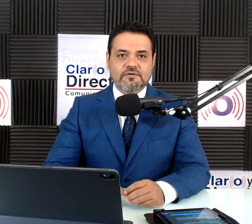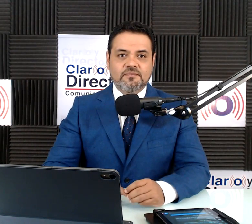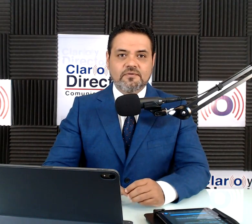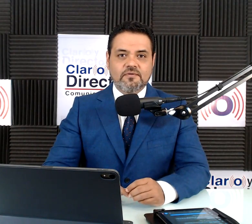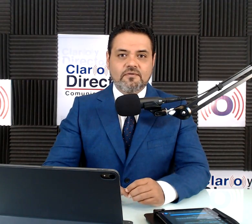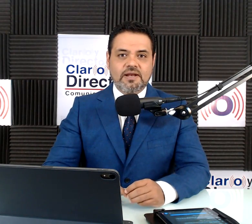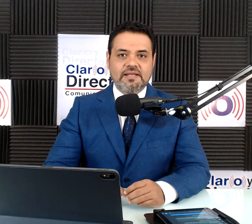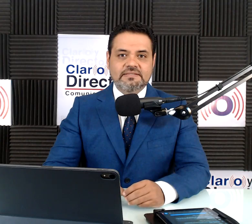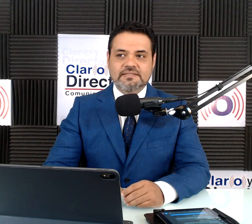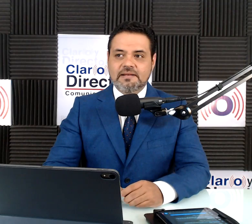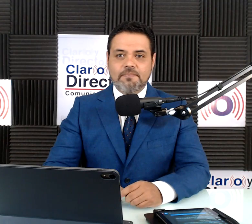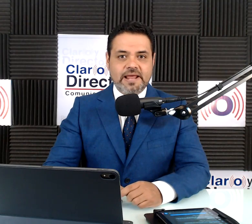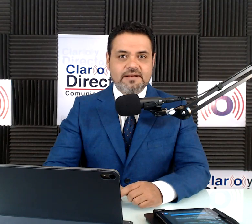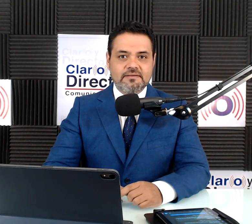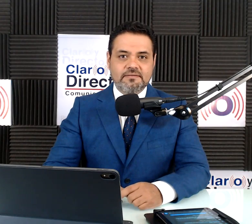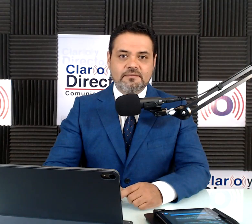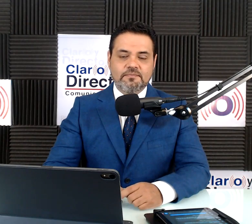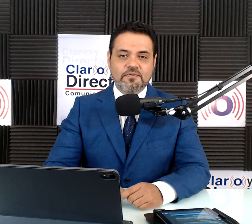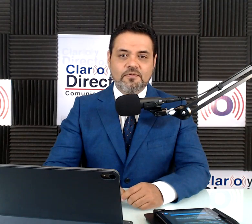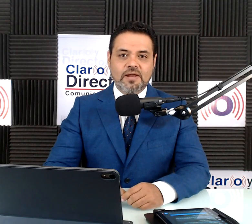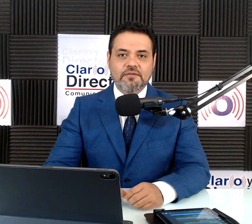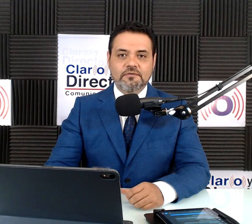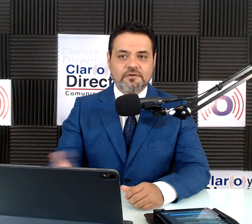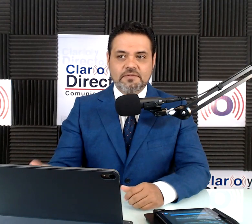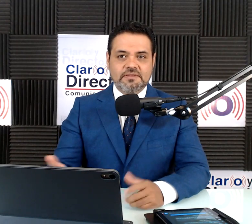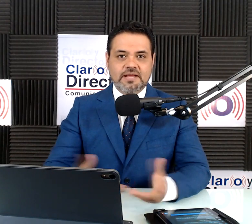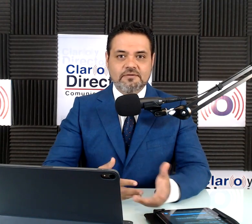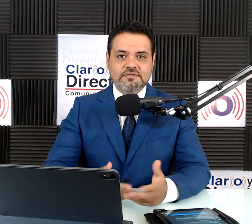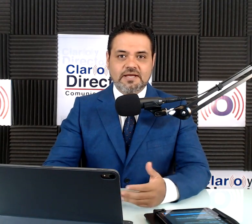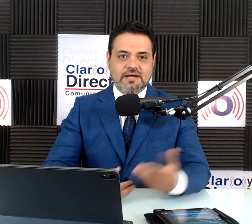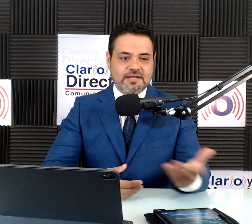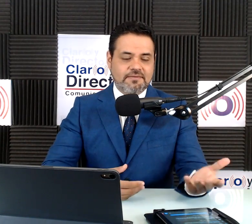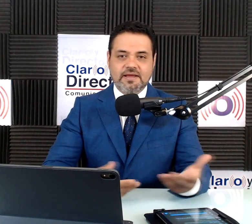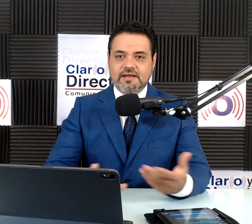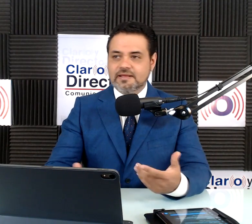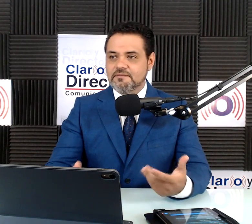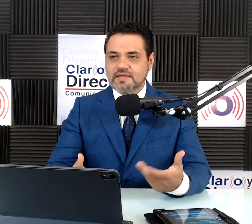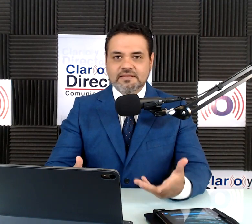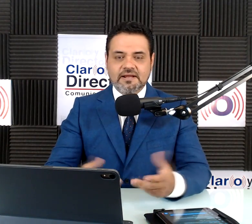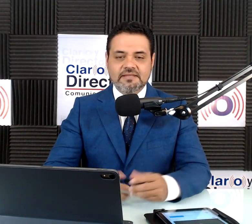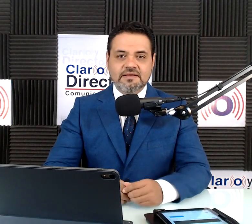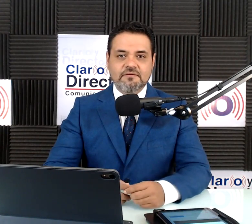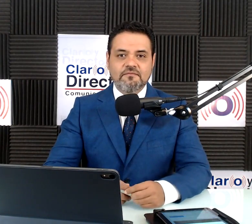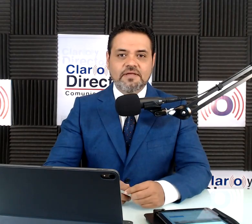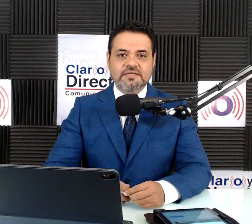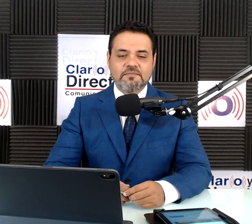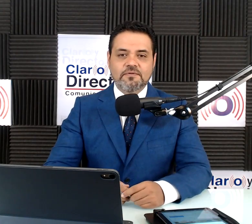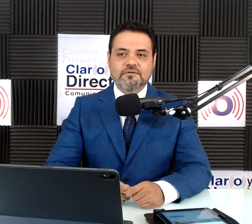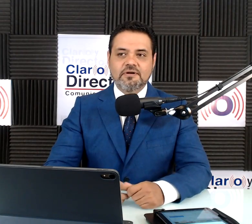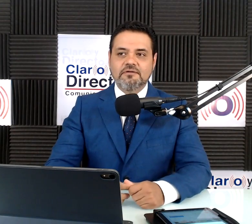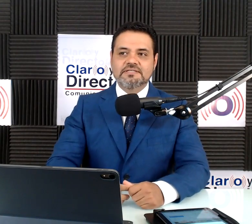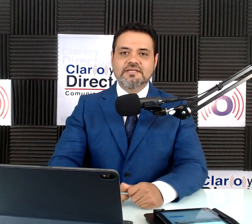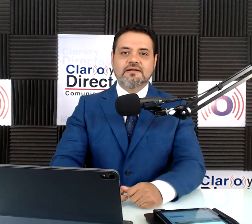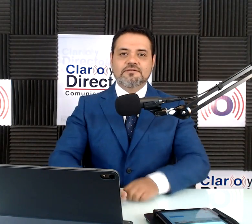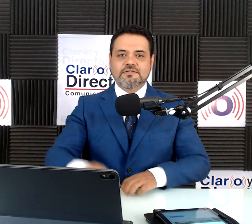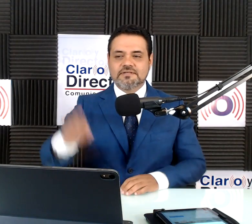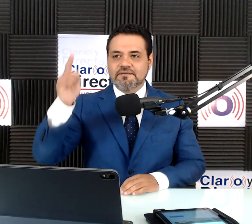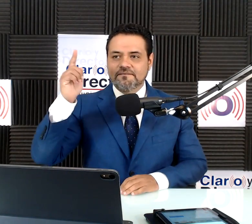pues como cuál es el plan. Por un lado, invitarlos a que vengan, que inviertan, a que tengan confianza, y por otro